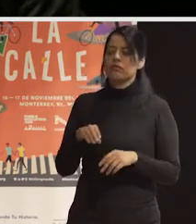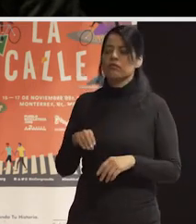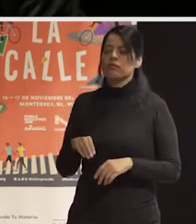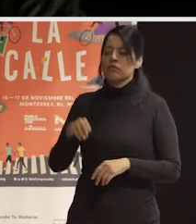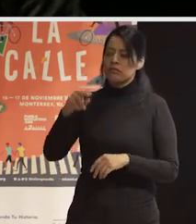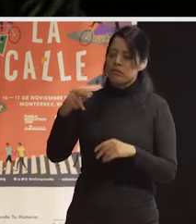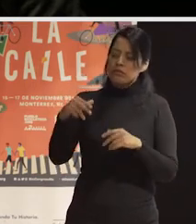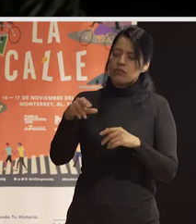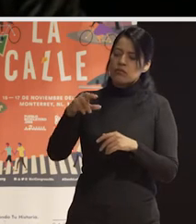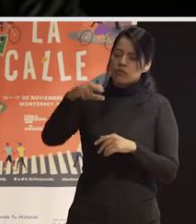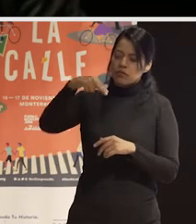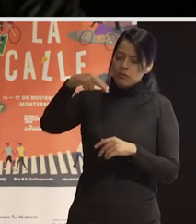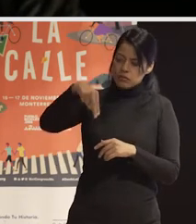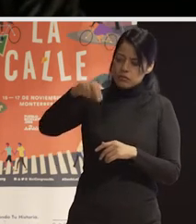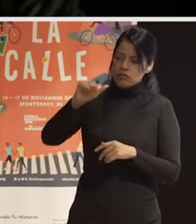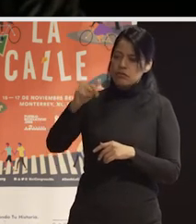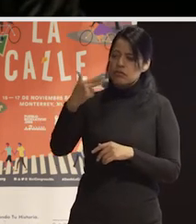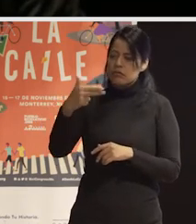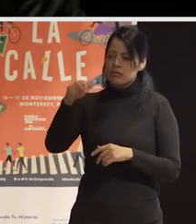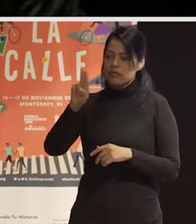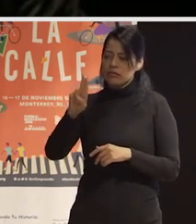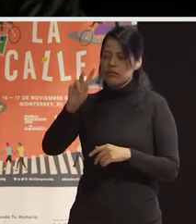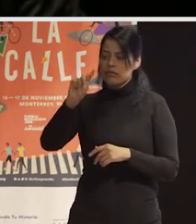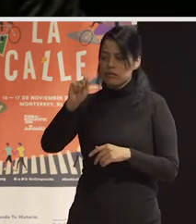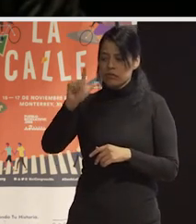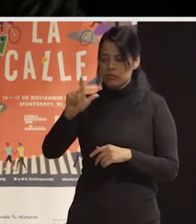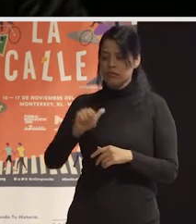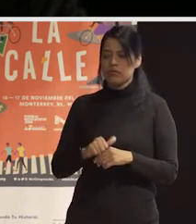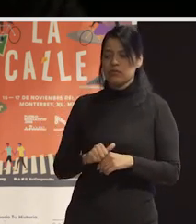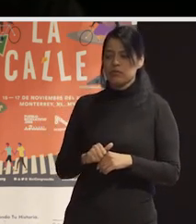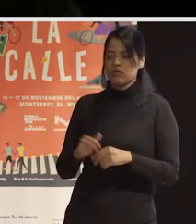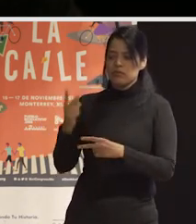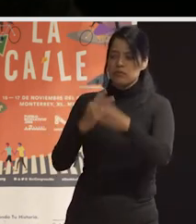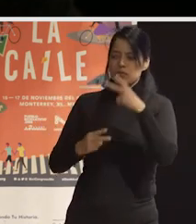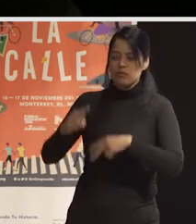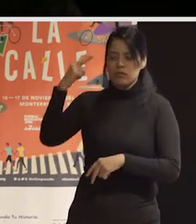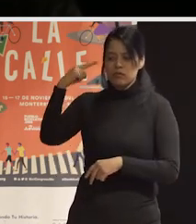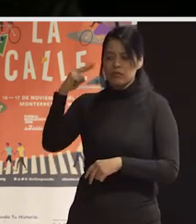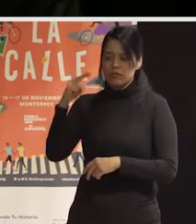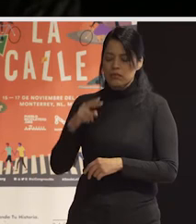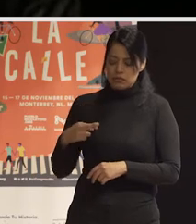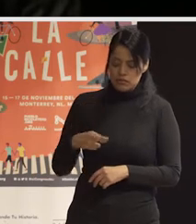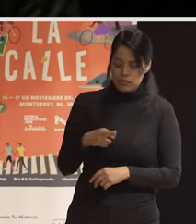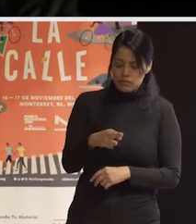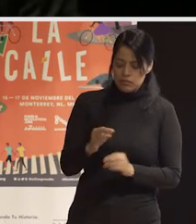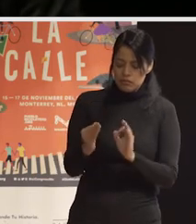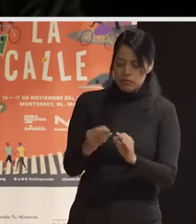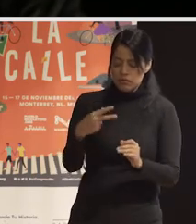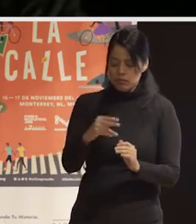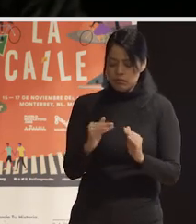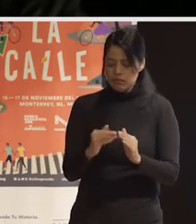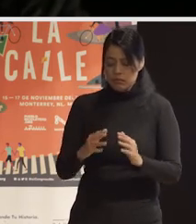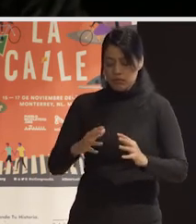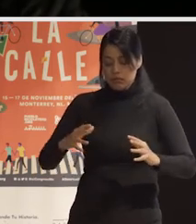huasteca veracruzana que estaban en un río bueno a las orillas de un río de ahí hemos este ha crecido ha ido